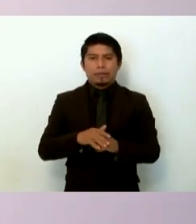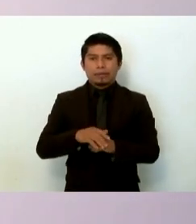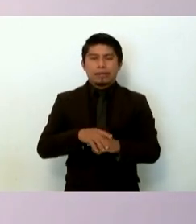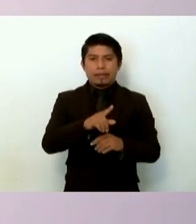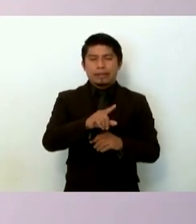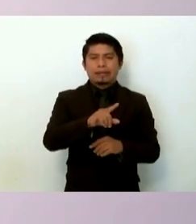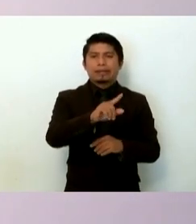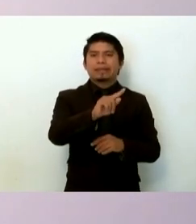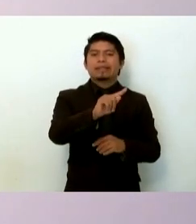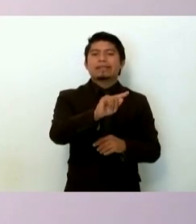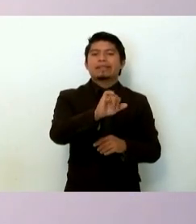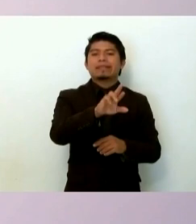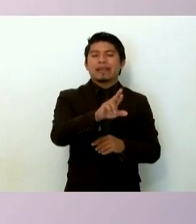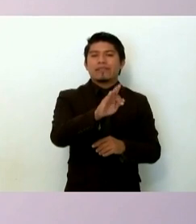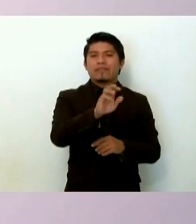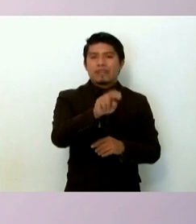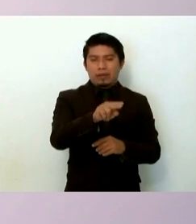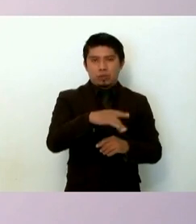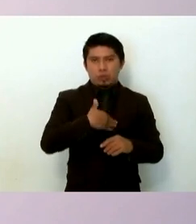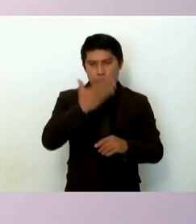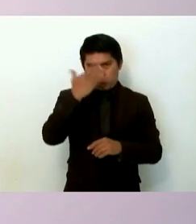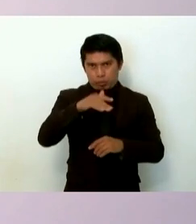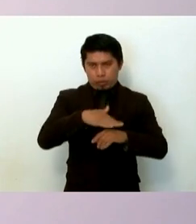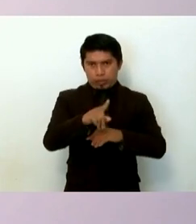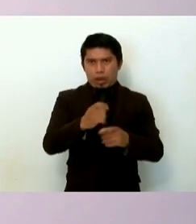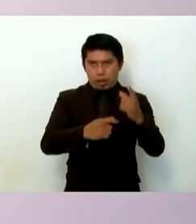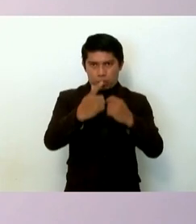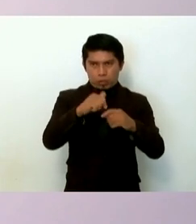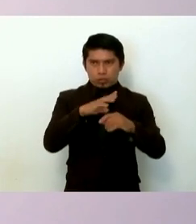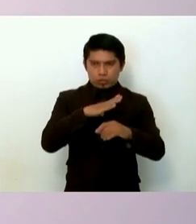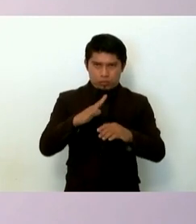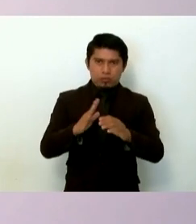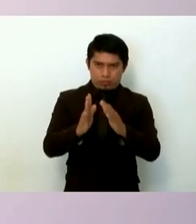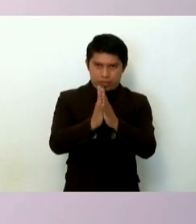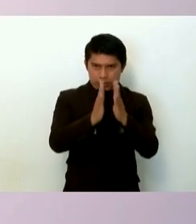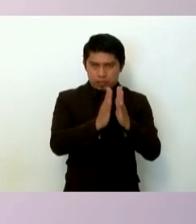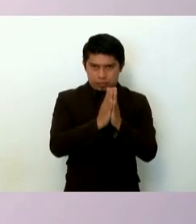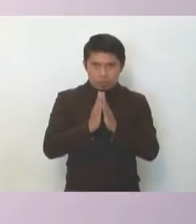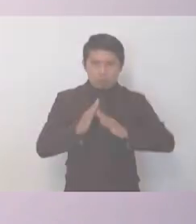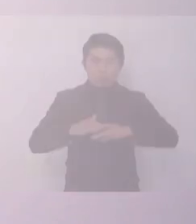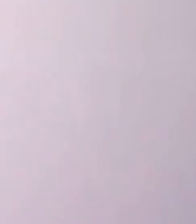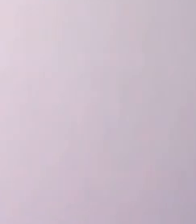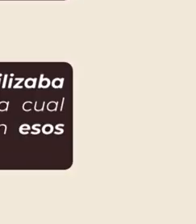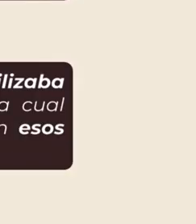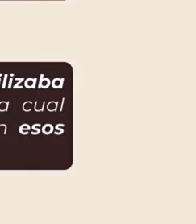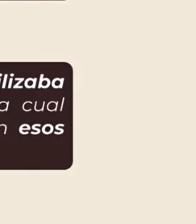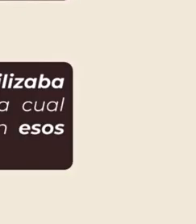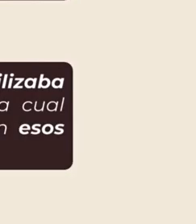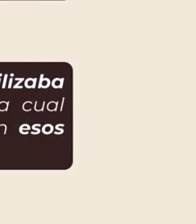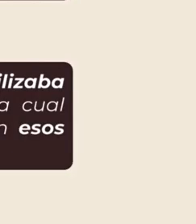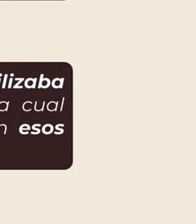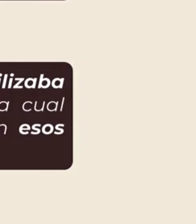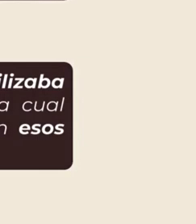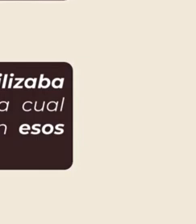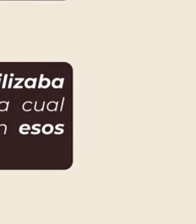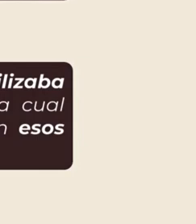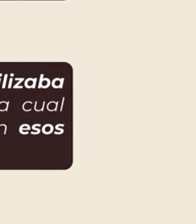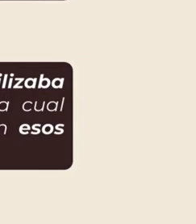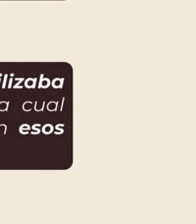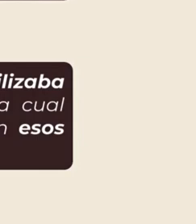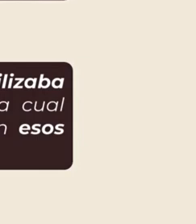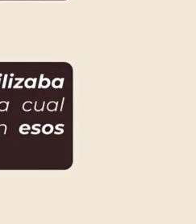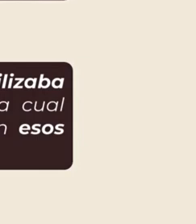Juan señala que yo lo sé porque en algunas ocasiones estuve presente cuando se le pedía en este caso al